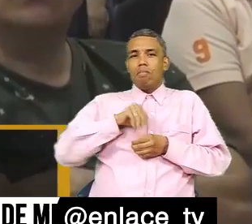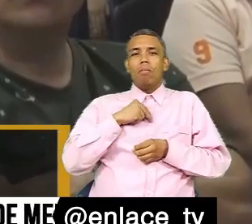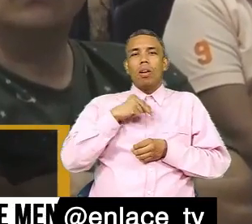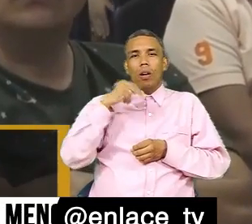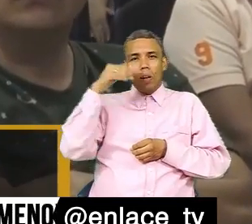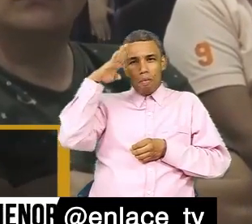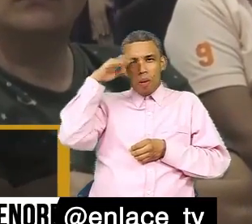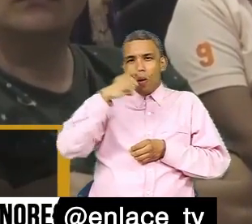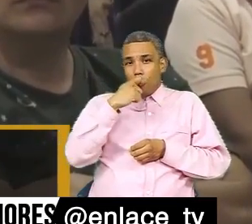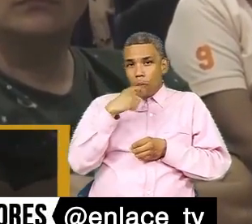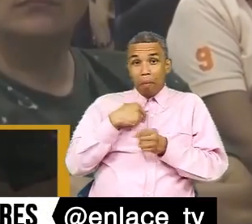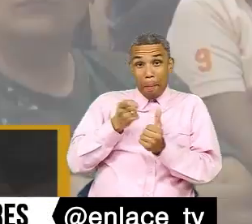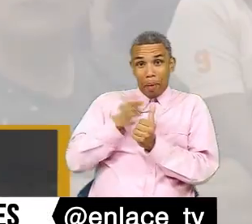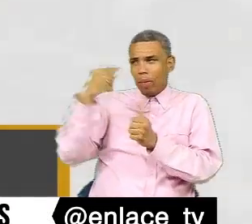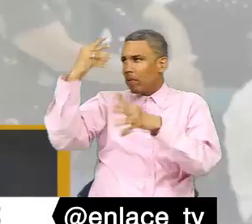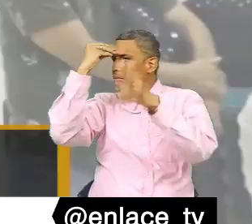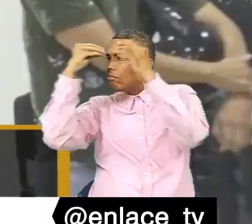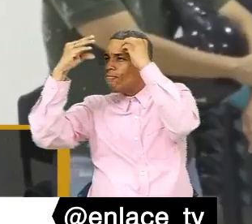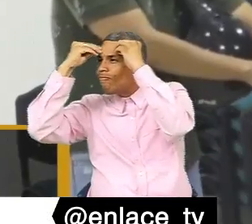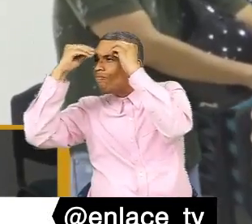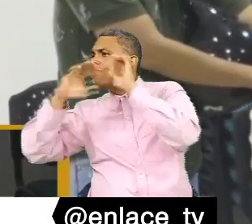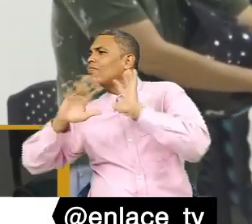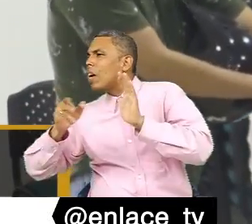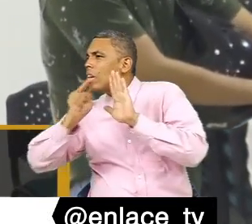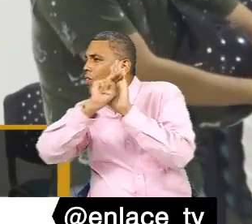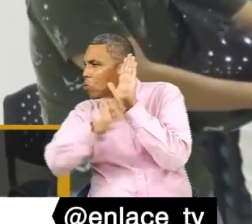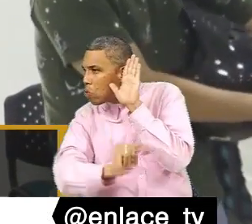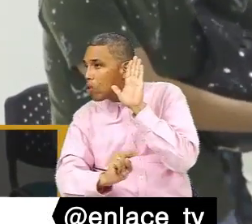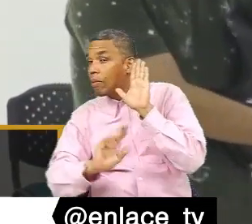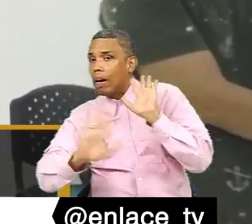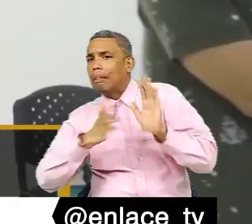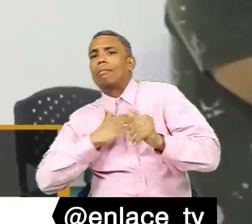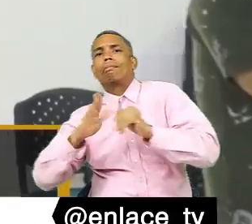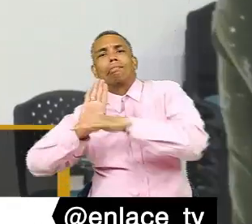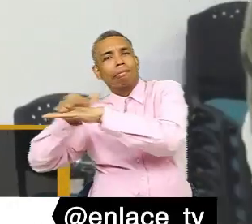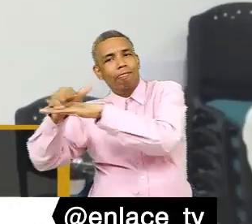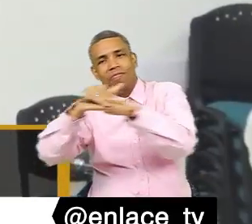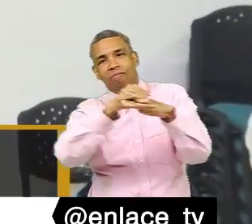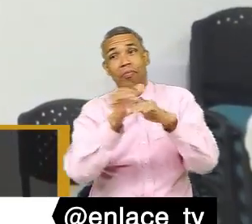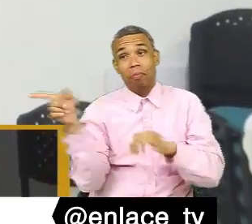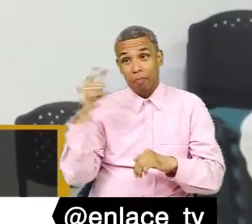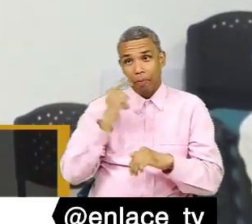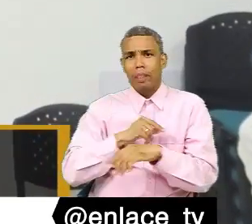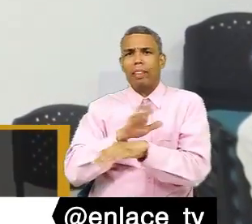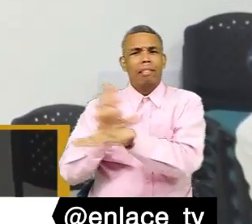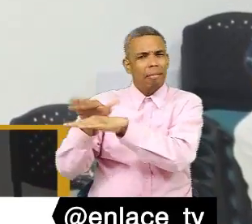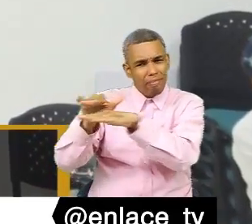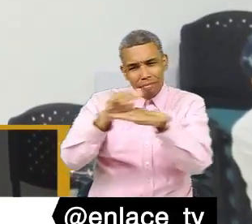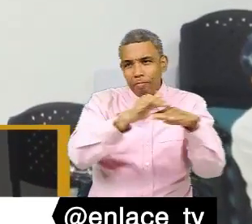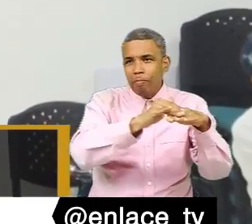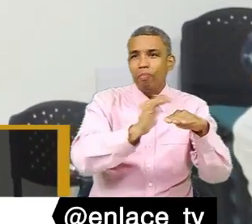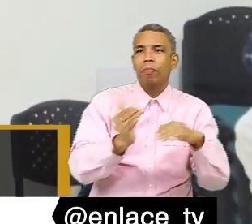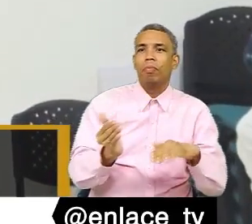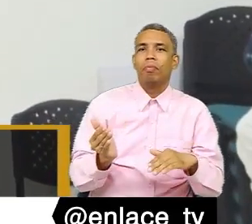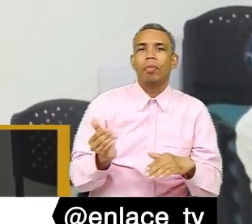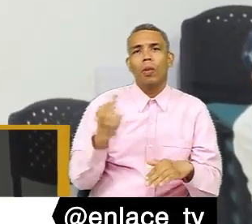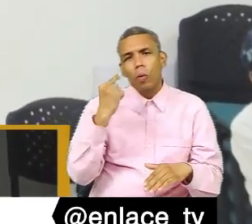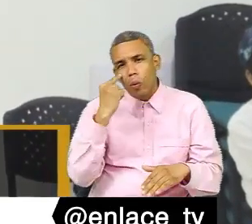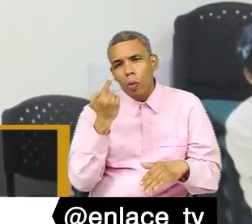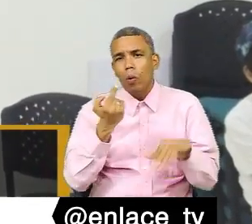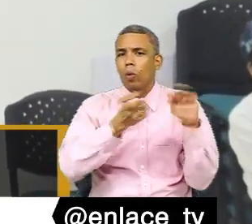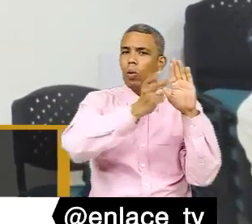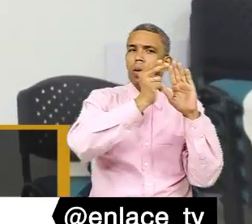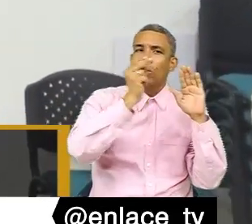a ser cumplidores de sus deberes. Porque quiero ayudar a los niños y a la demás gente a que aprendan sobre el